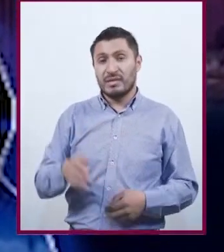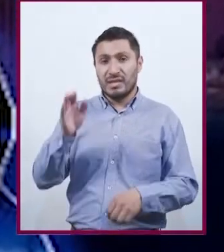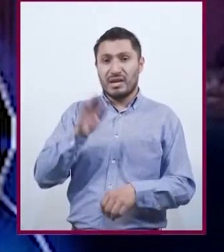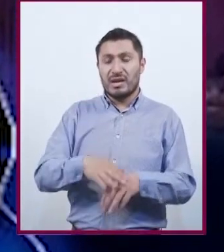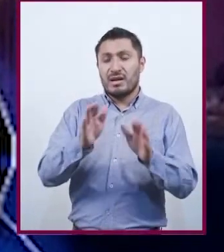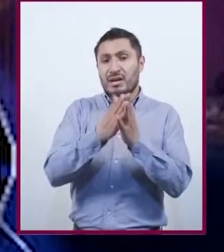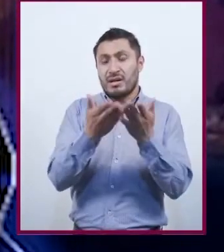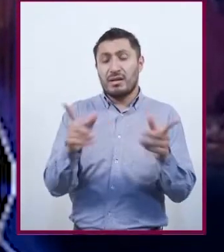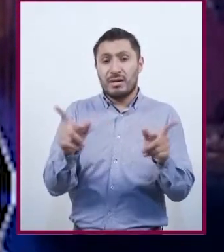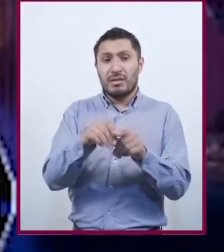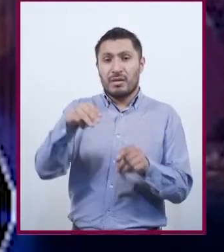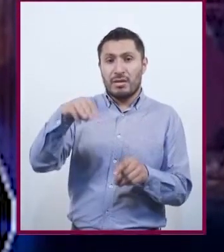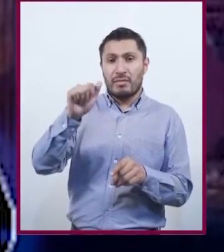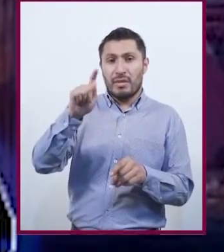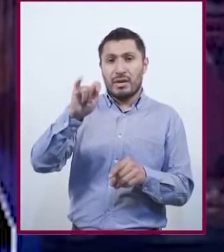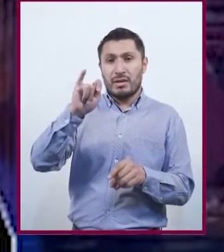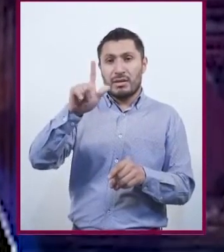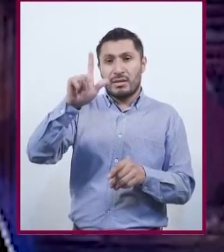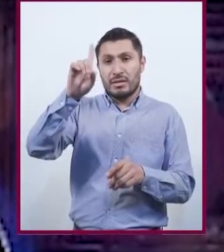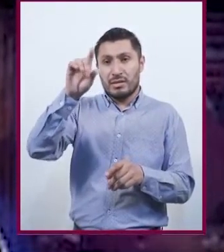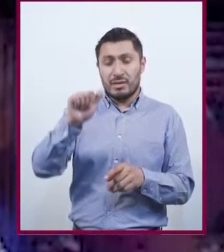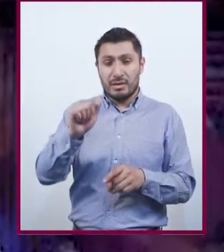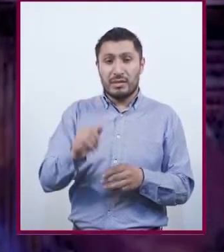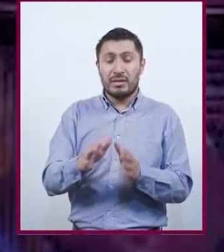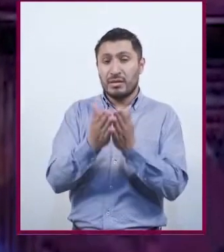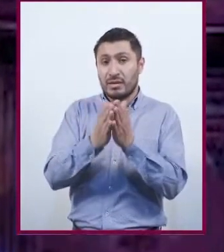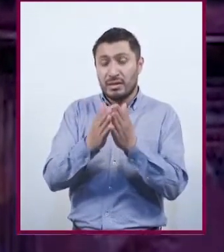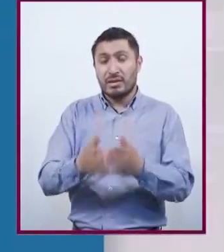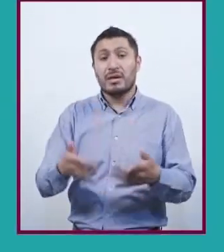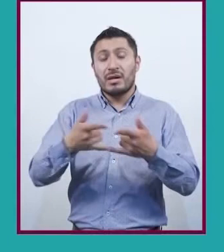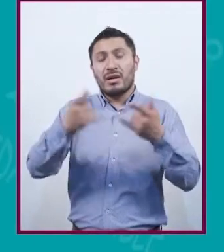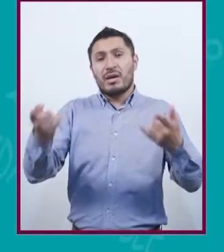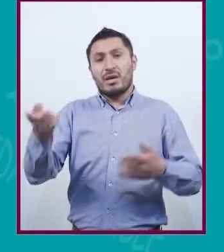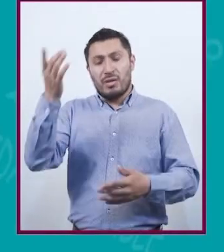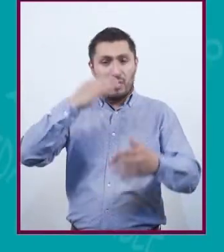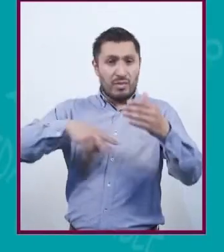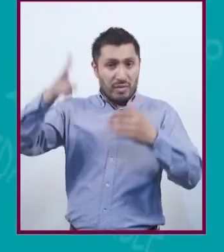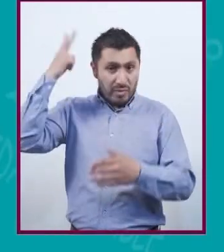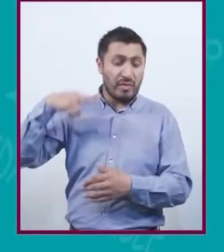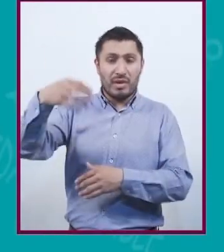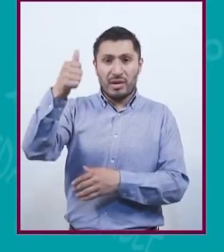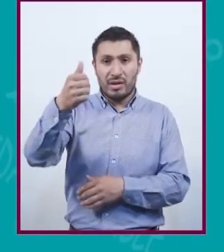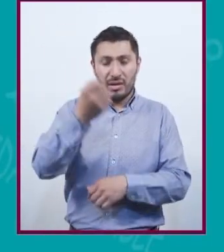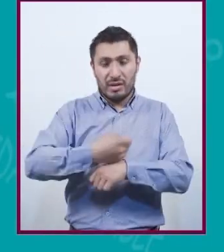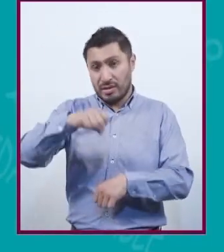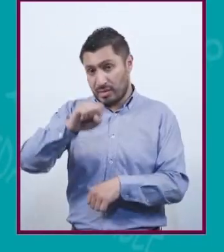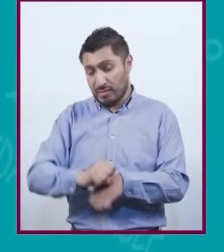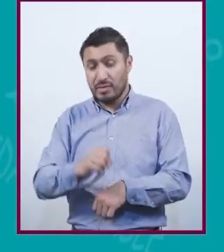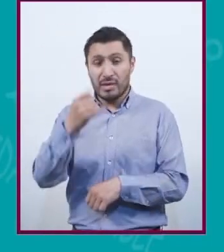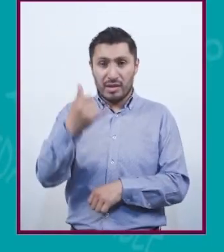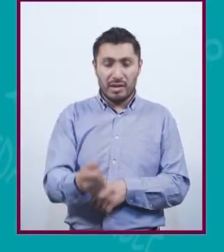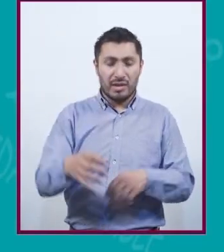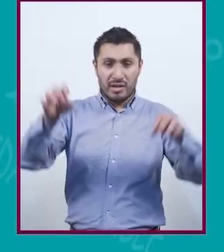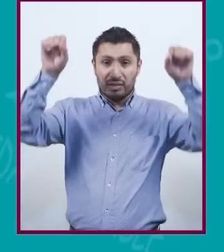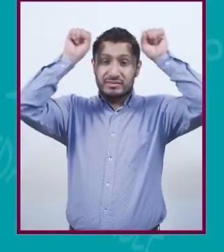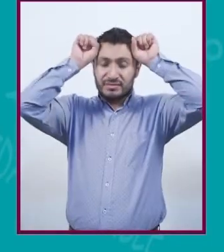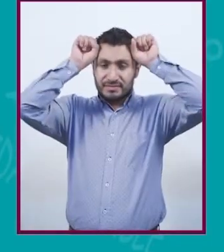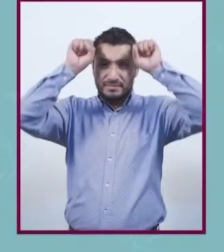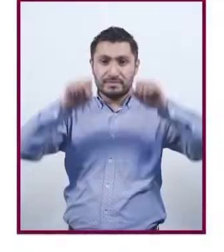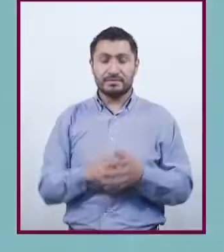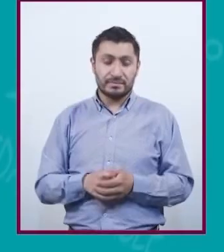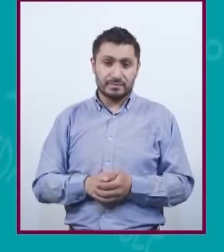obra, notoriamente en la novela corta Matilda, su libro de viajes, Historia de una excursión de 6 semanas, y